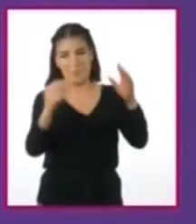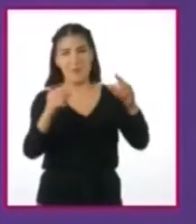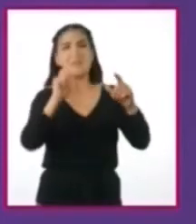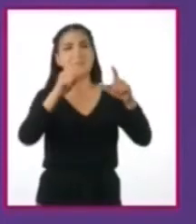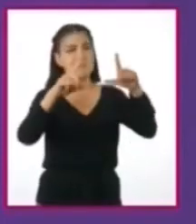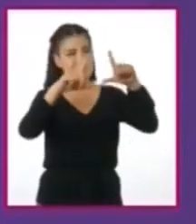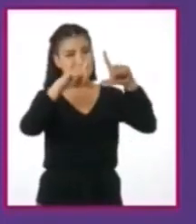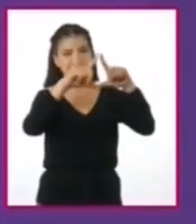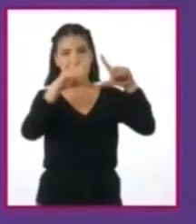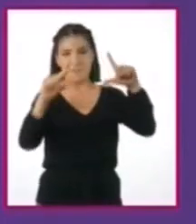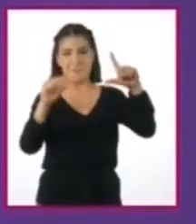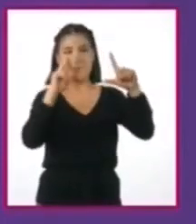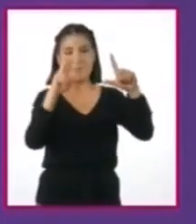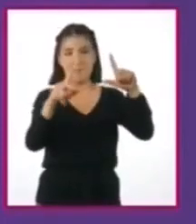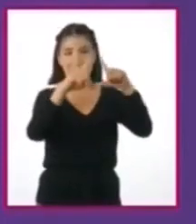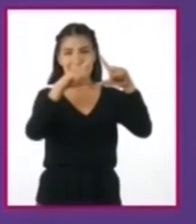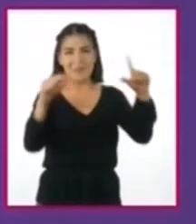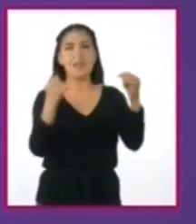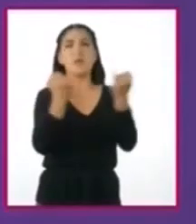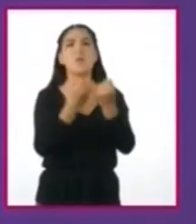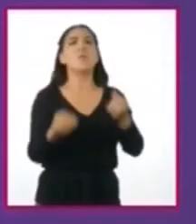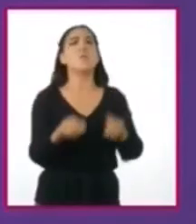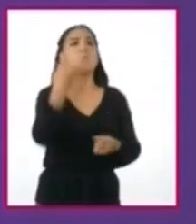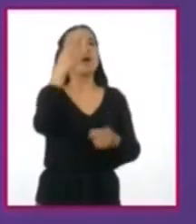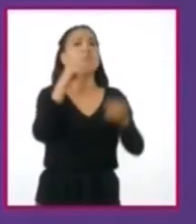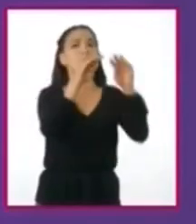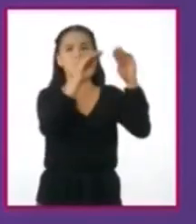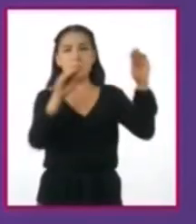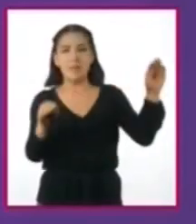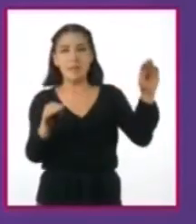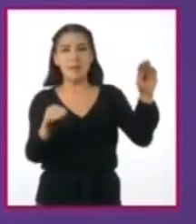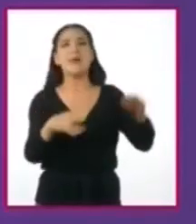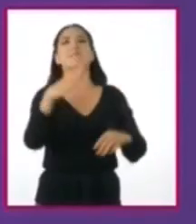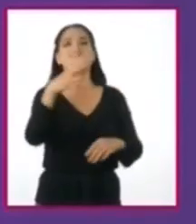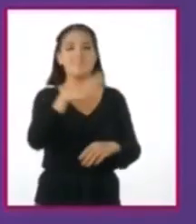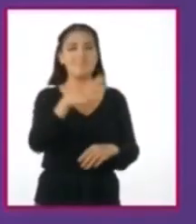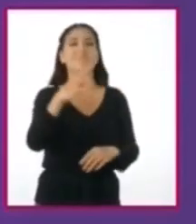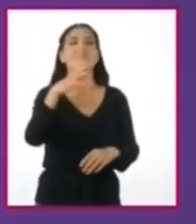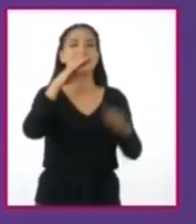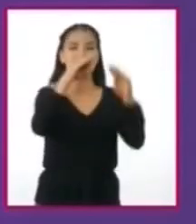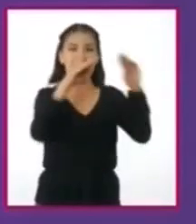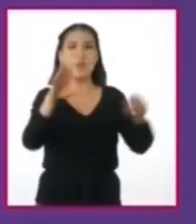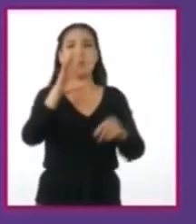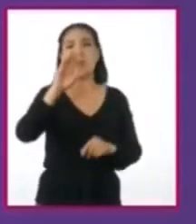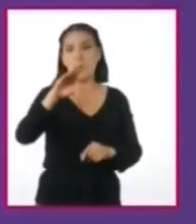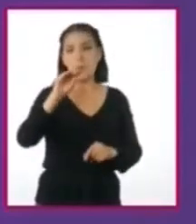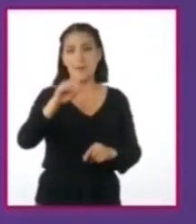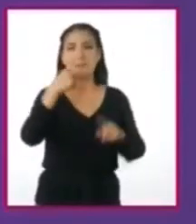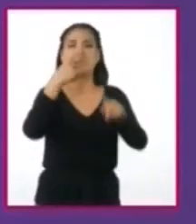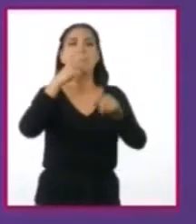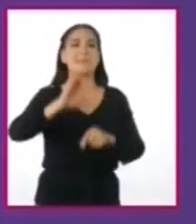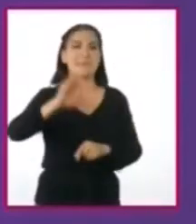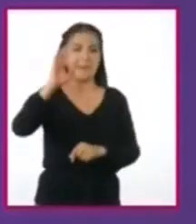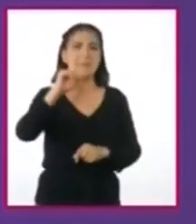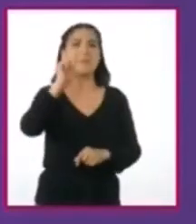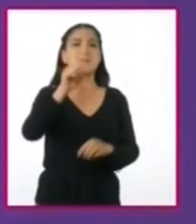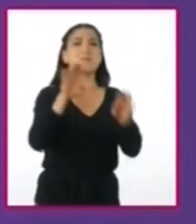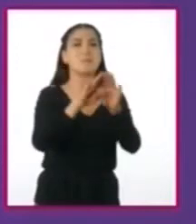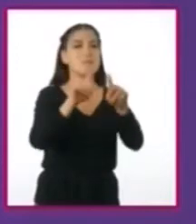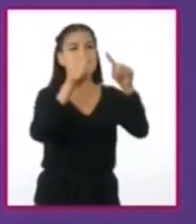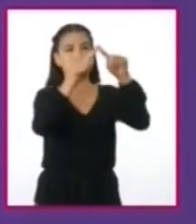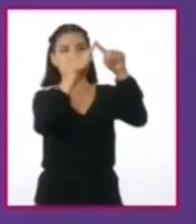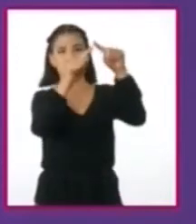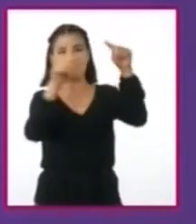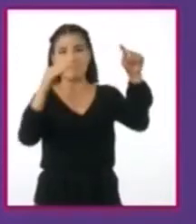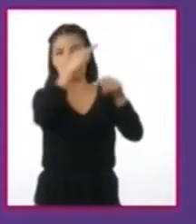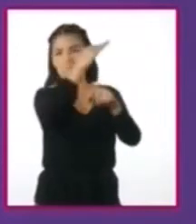¿Cuánto miden estos ángulos? Por supuesto, miden 90 grados. Son ángulos rectos. ¿Y